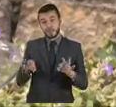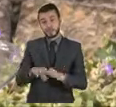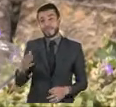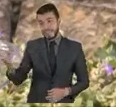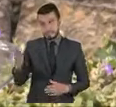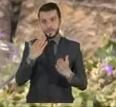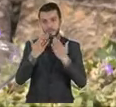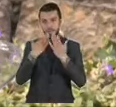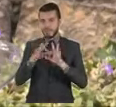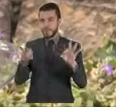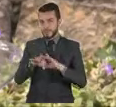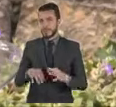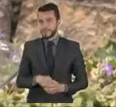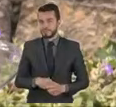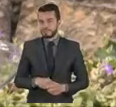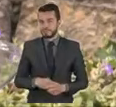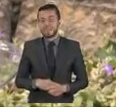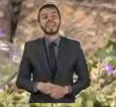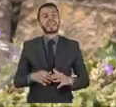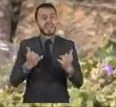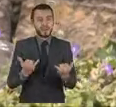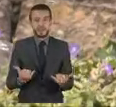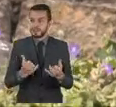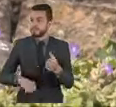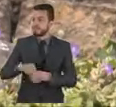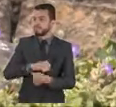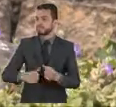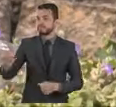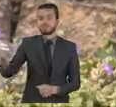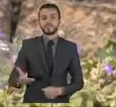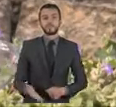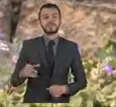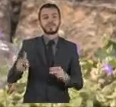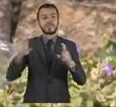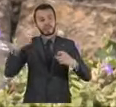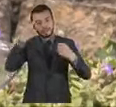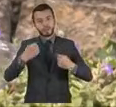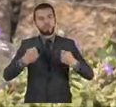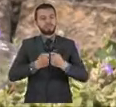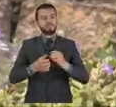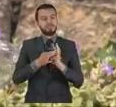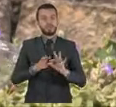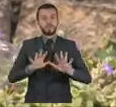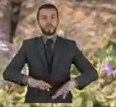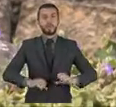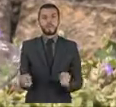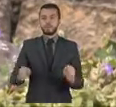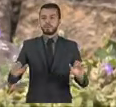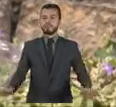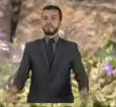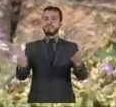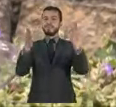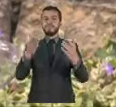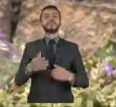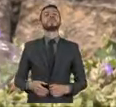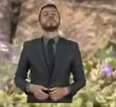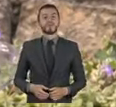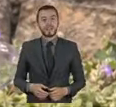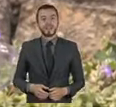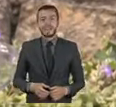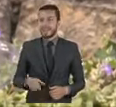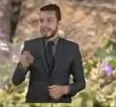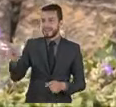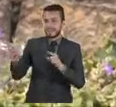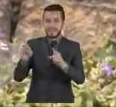de confianza. Por eso seguimos entonces con la adhesión a la Alianza por el Hábitat de Bogotá, el mejor hogar, para lo cual damos inicio